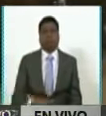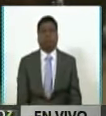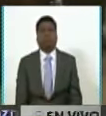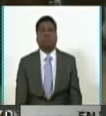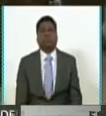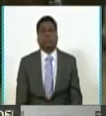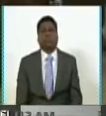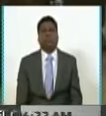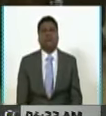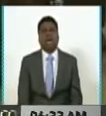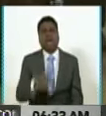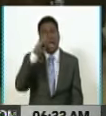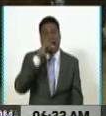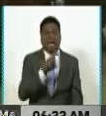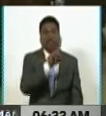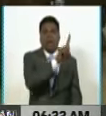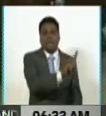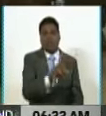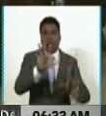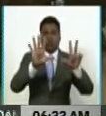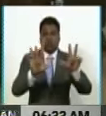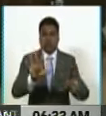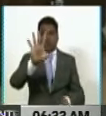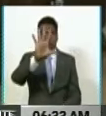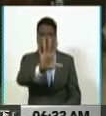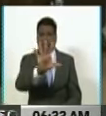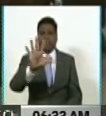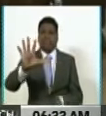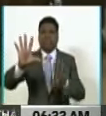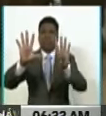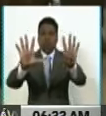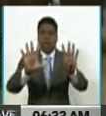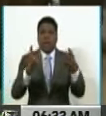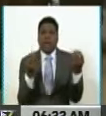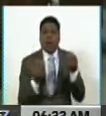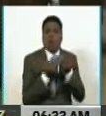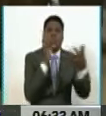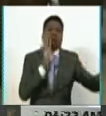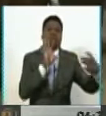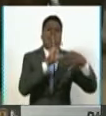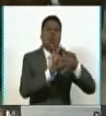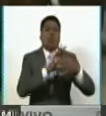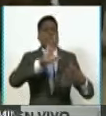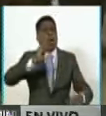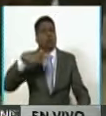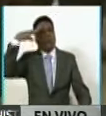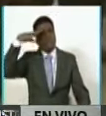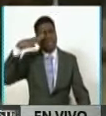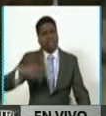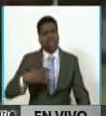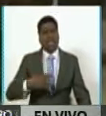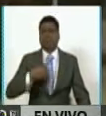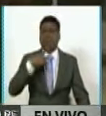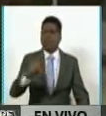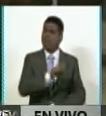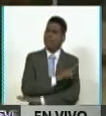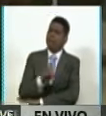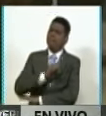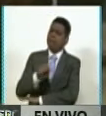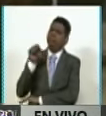año 1859 se une al general Juan Crisóstomo Falcón, quien lo designa jefe de operaciones de Occidente